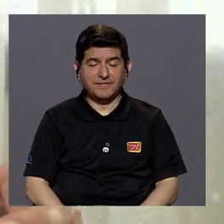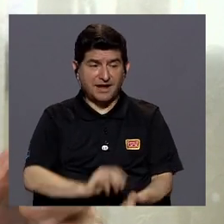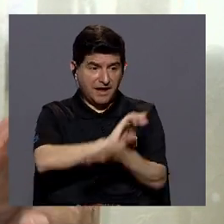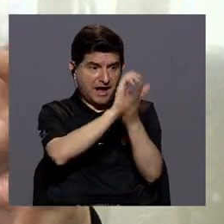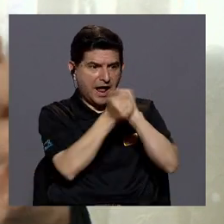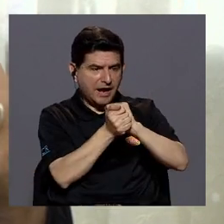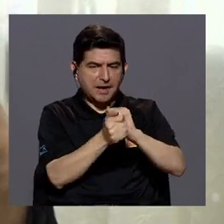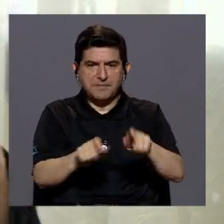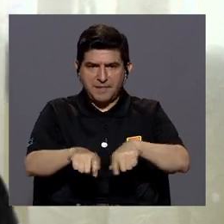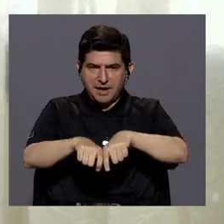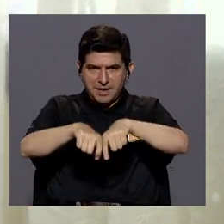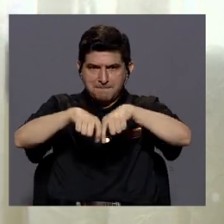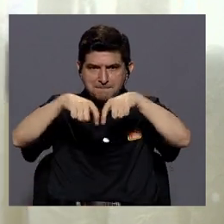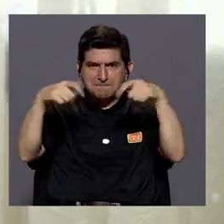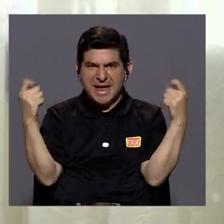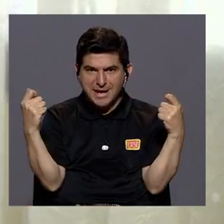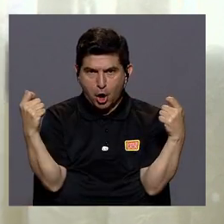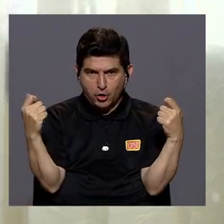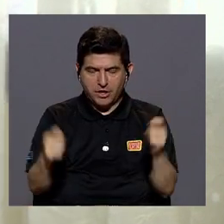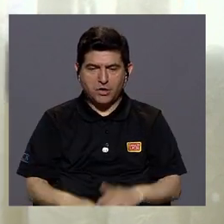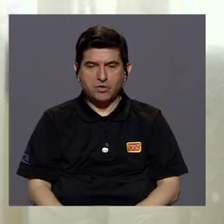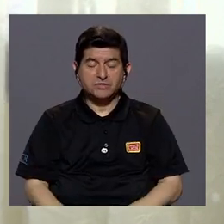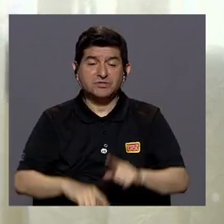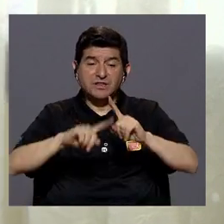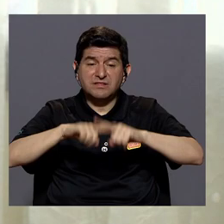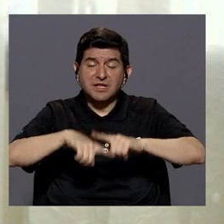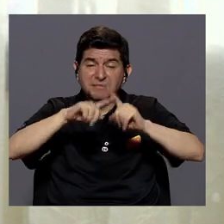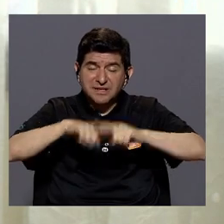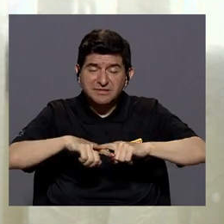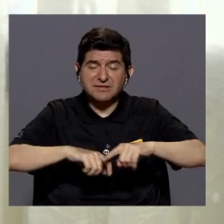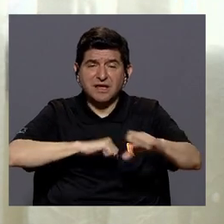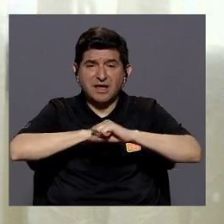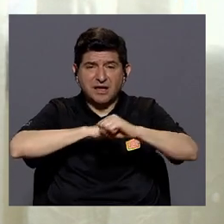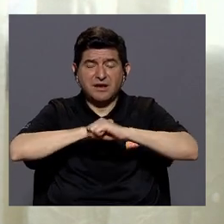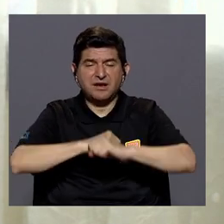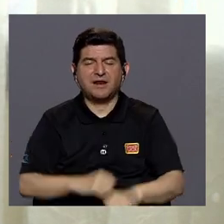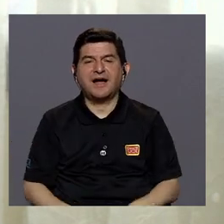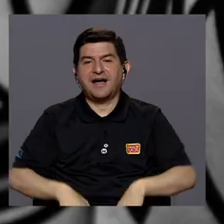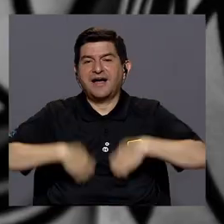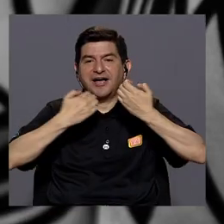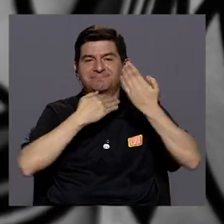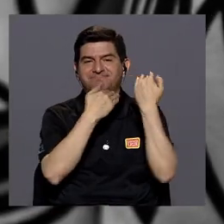los periódicos en vivir de los anuncios, hay restricciones.